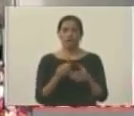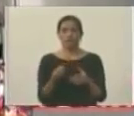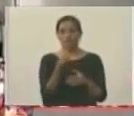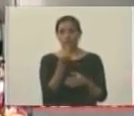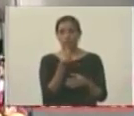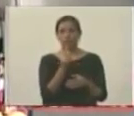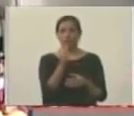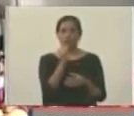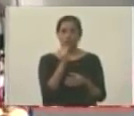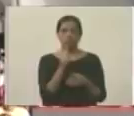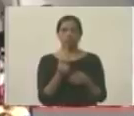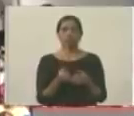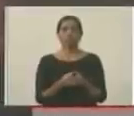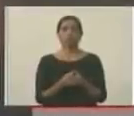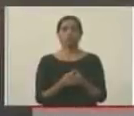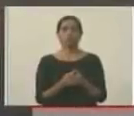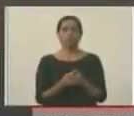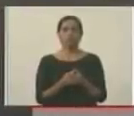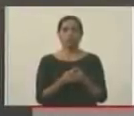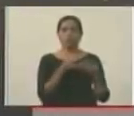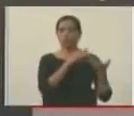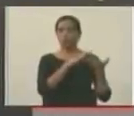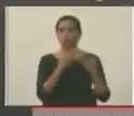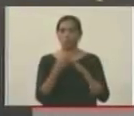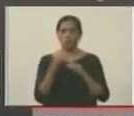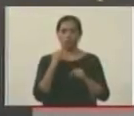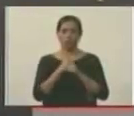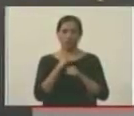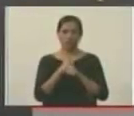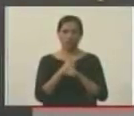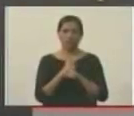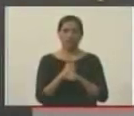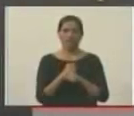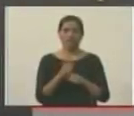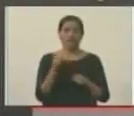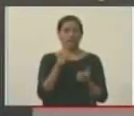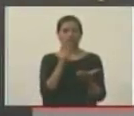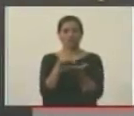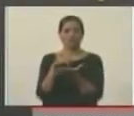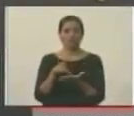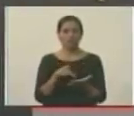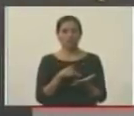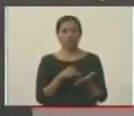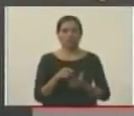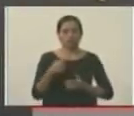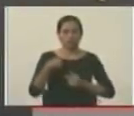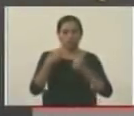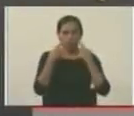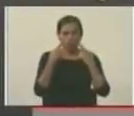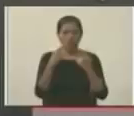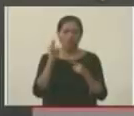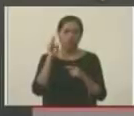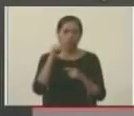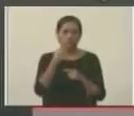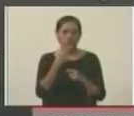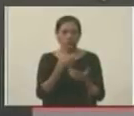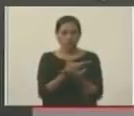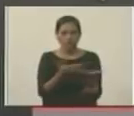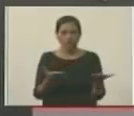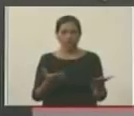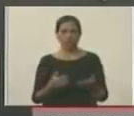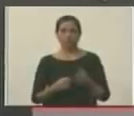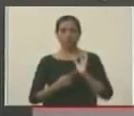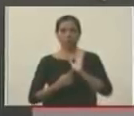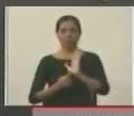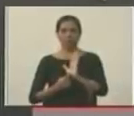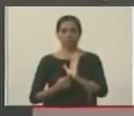labores comunitarias. Ellos se la pasan con su cuentico. Yo vi lo que tú pusiste ahí,